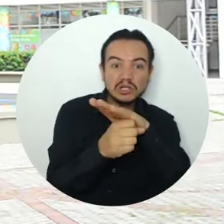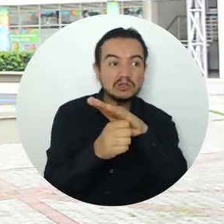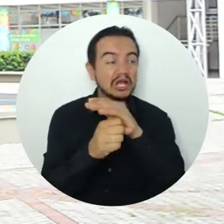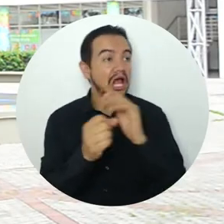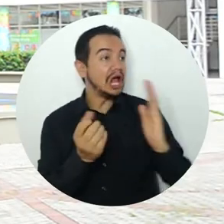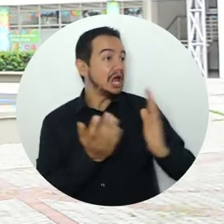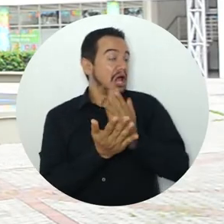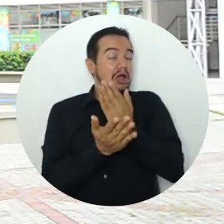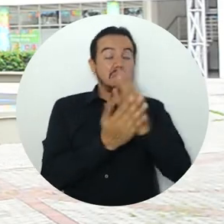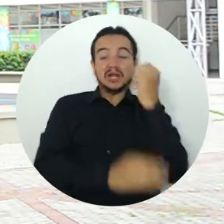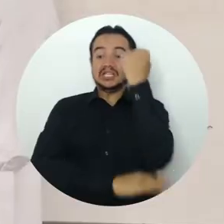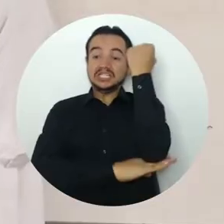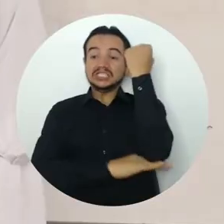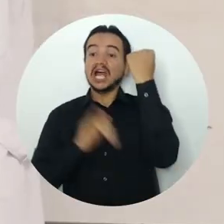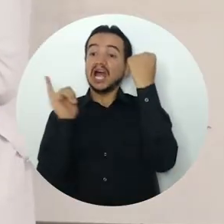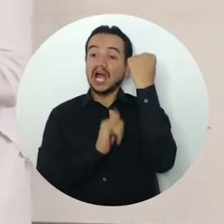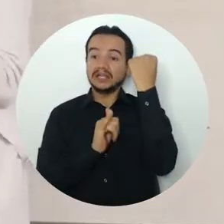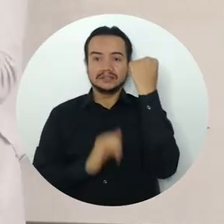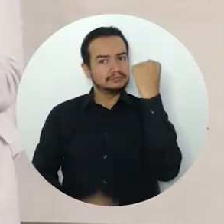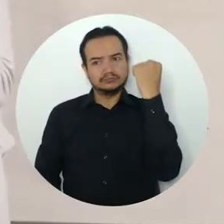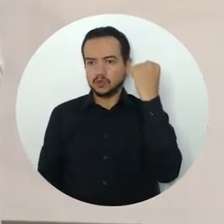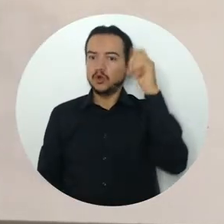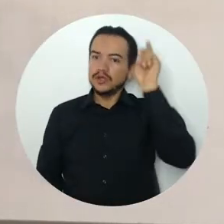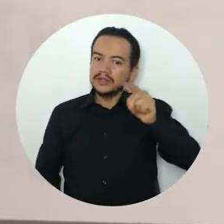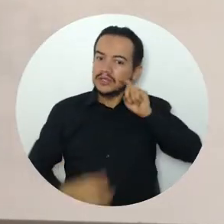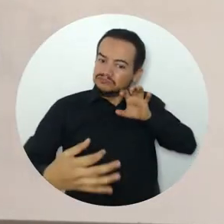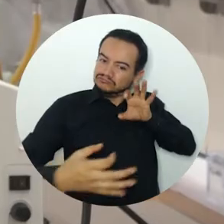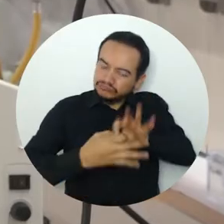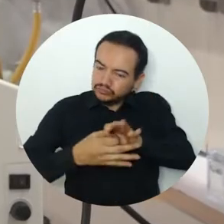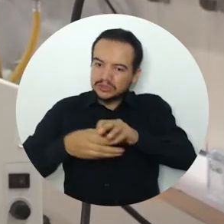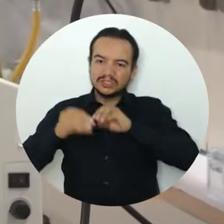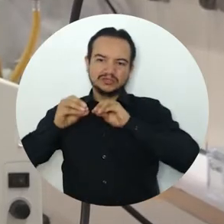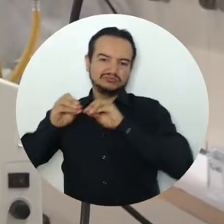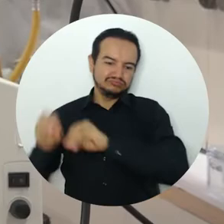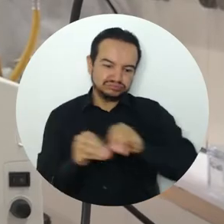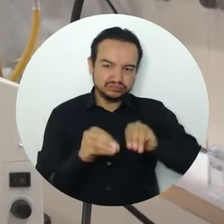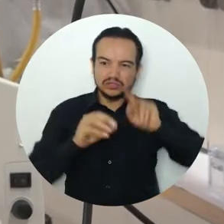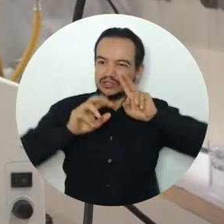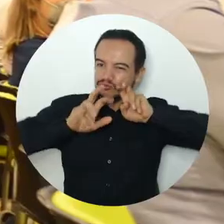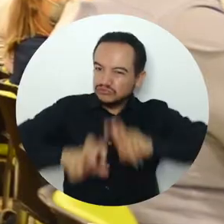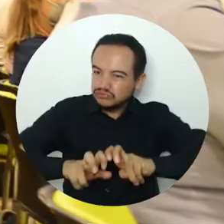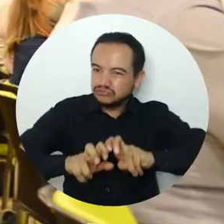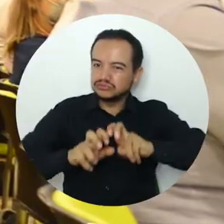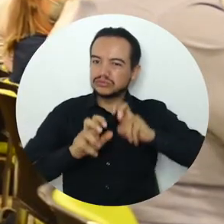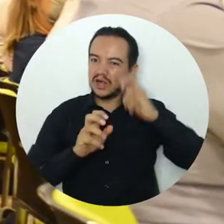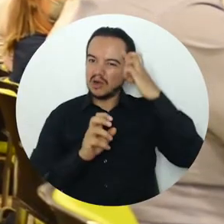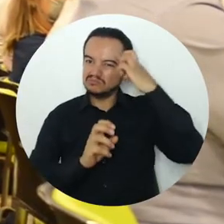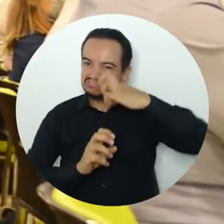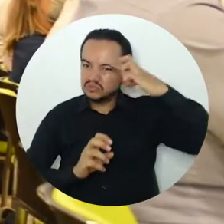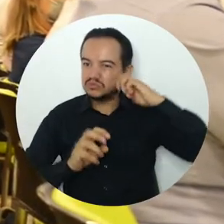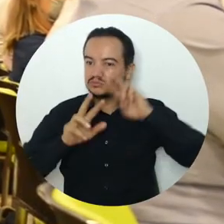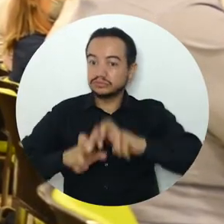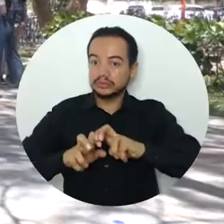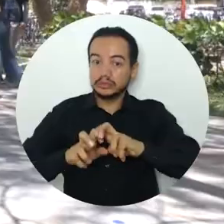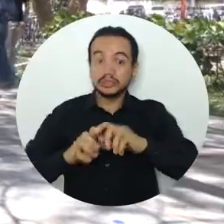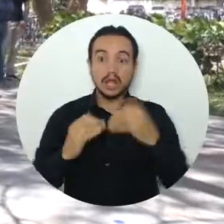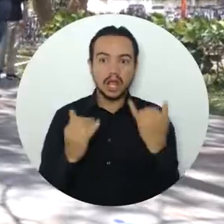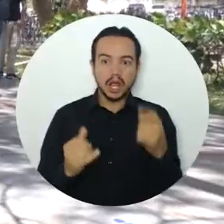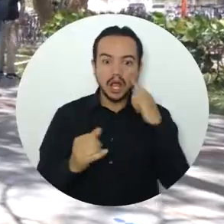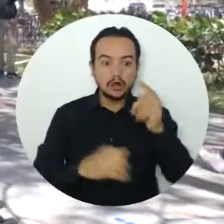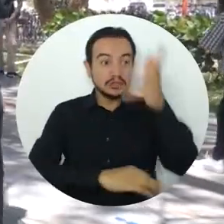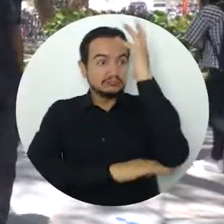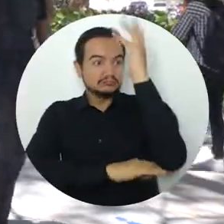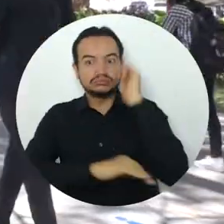cual desarrolla su actividad docente e investigativa. De manera que eventos como estos contribuyen a